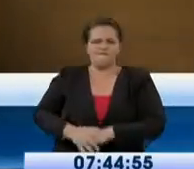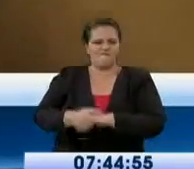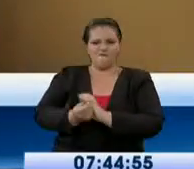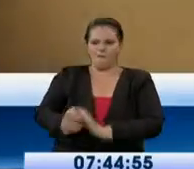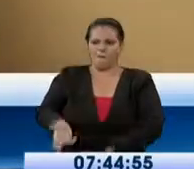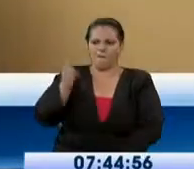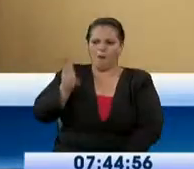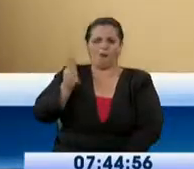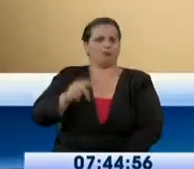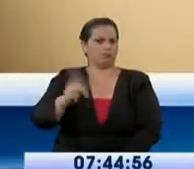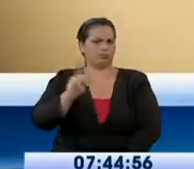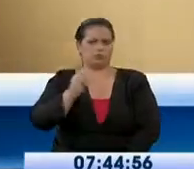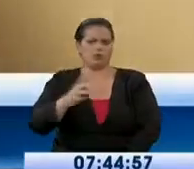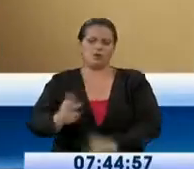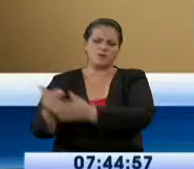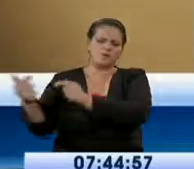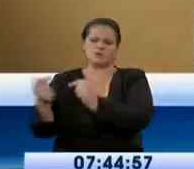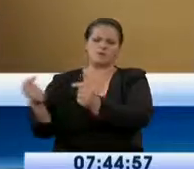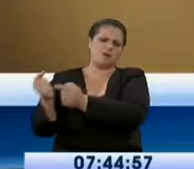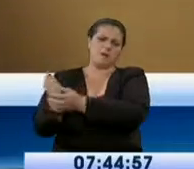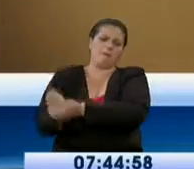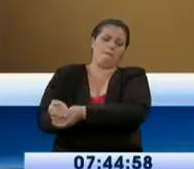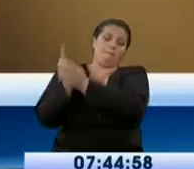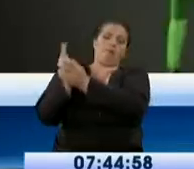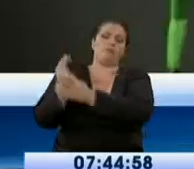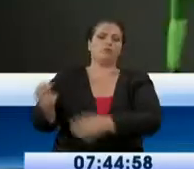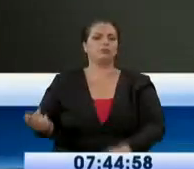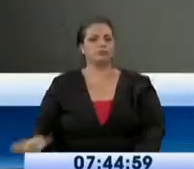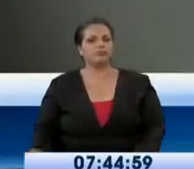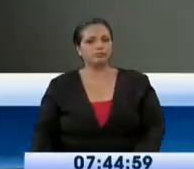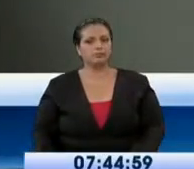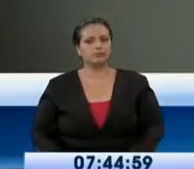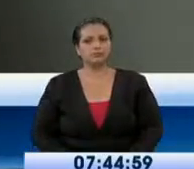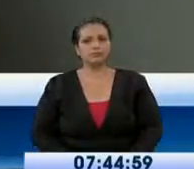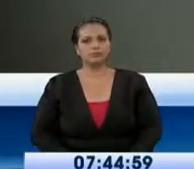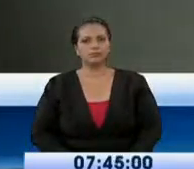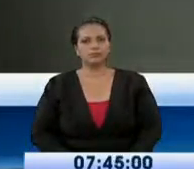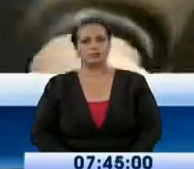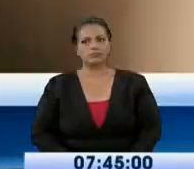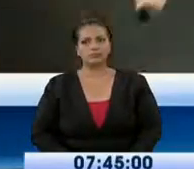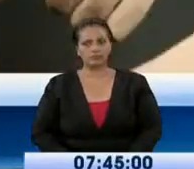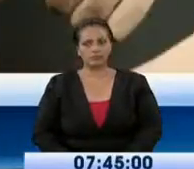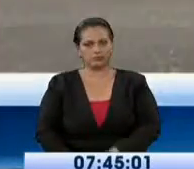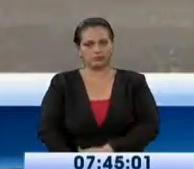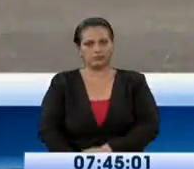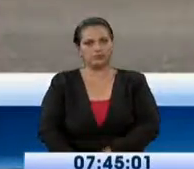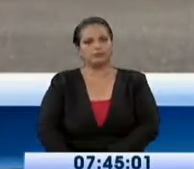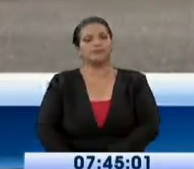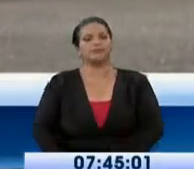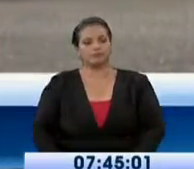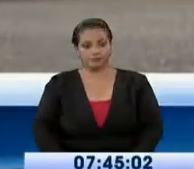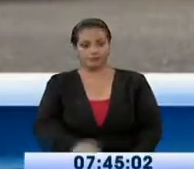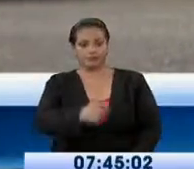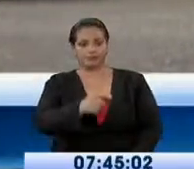forcejeo se produjo la muerte de este señor. Por otra parte, el dueño del local iba a ser interrogado por miembros